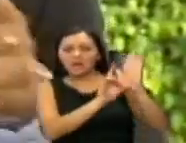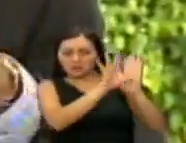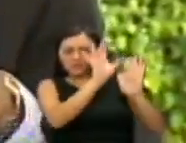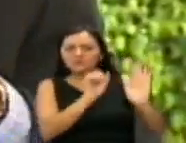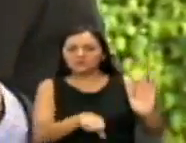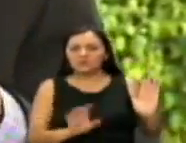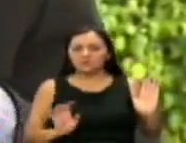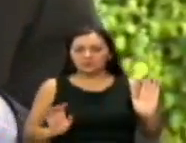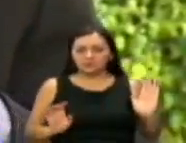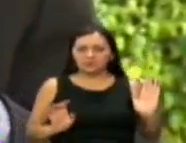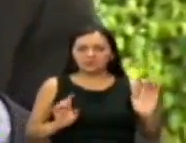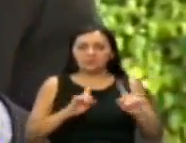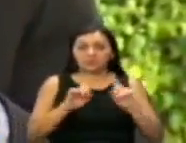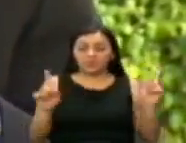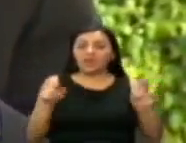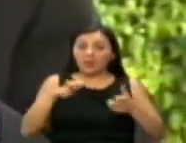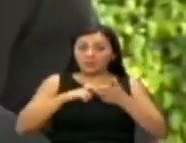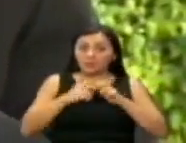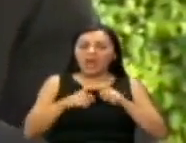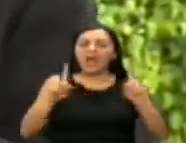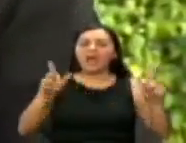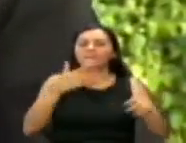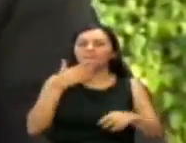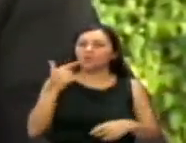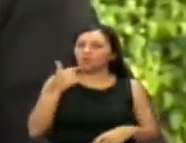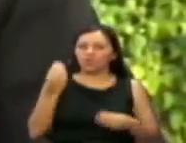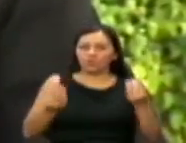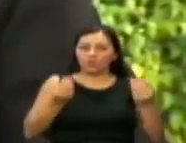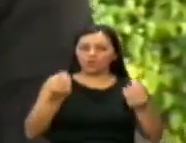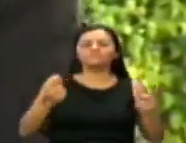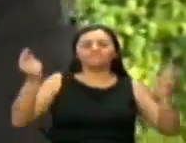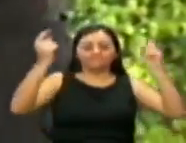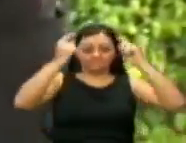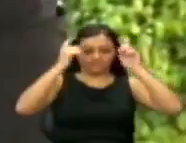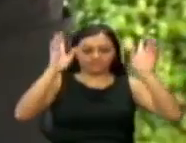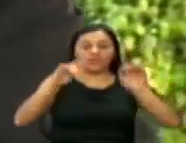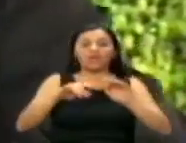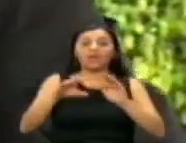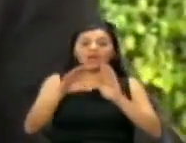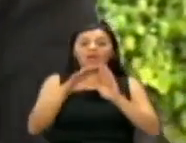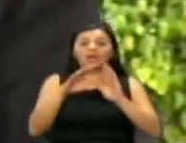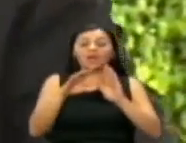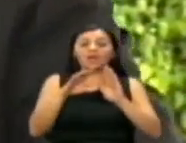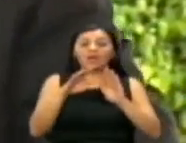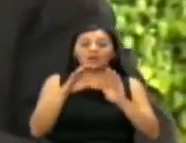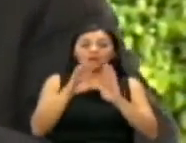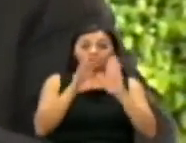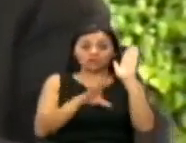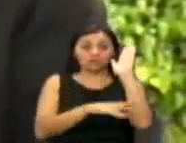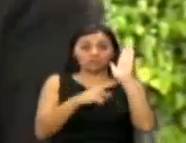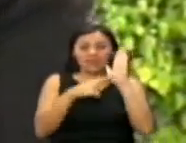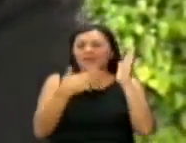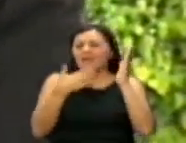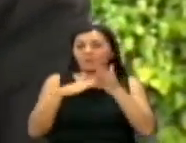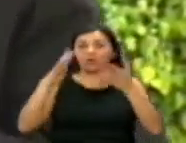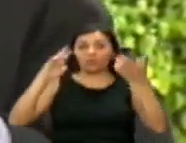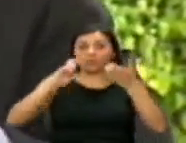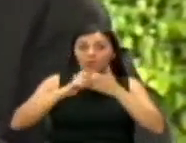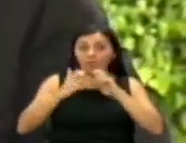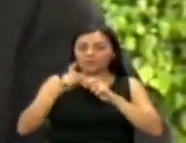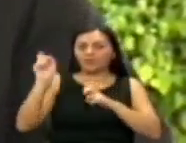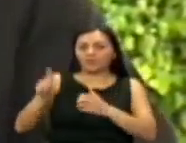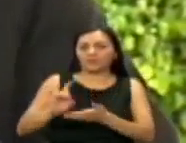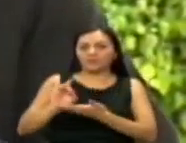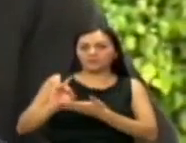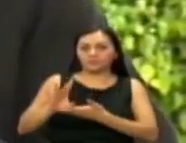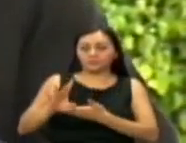Para evitar esas cosas, se pusieron mecanismos institucionales de que si un presidente incumple, traiciona a su pueblo, puede ser sacado. Uno es